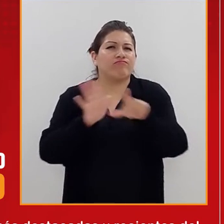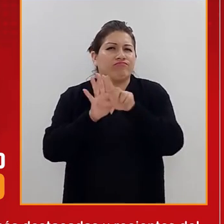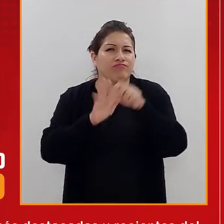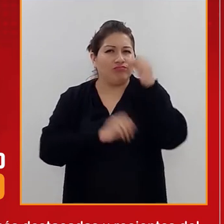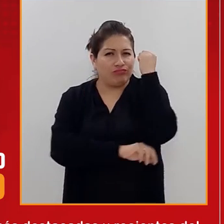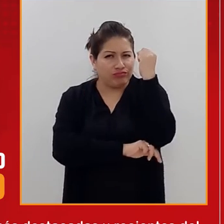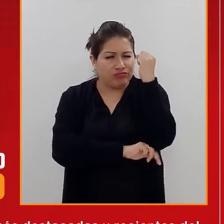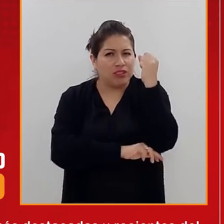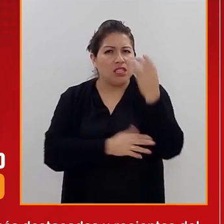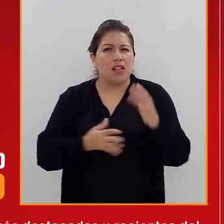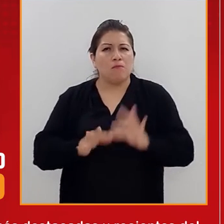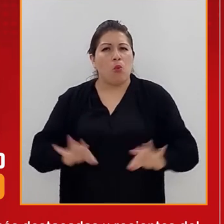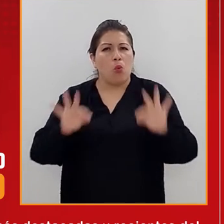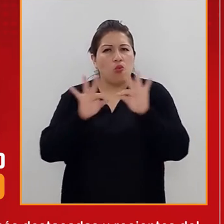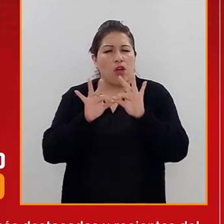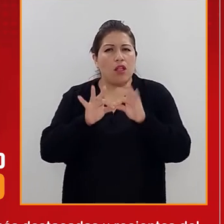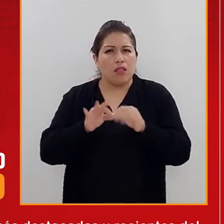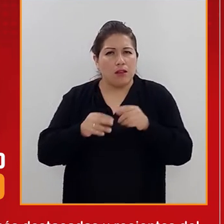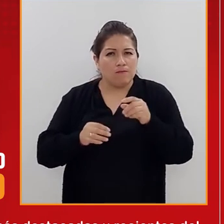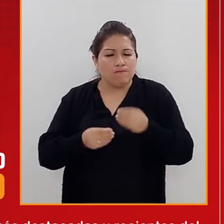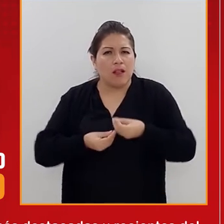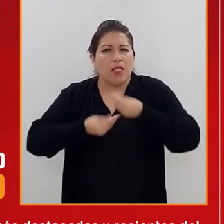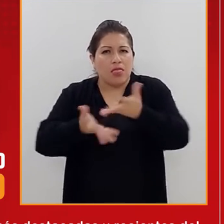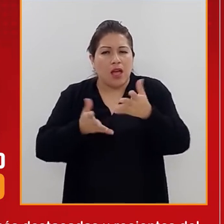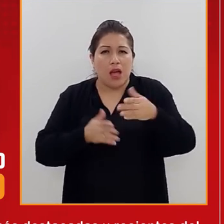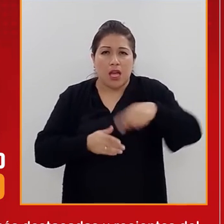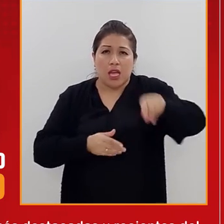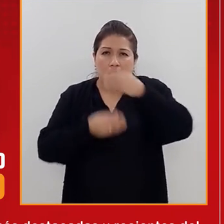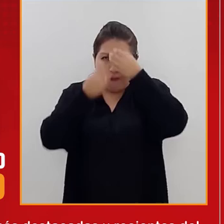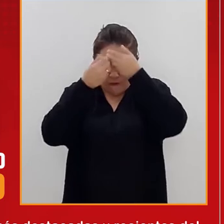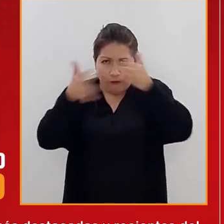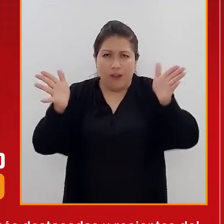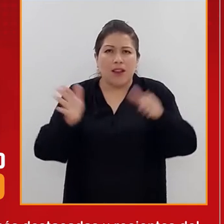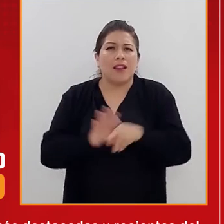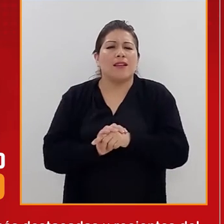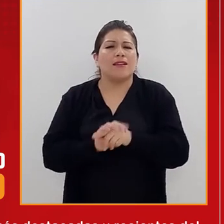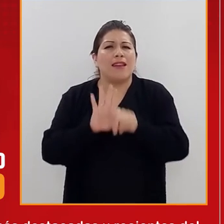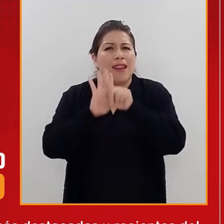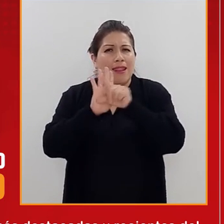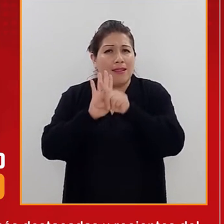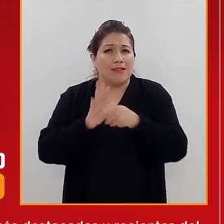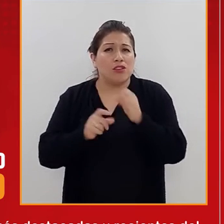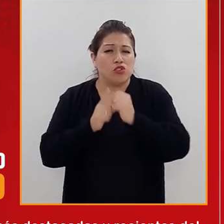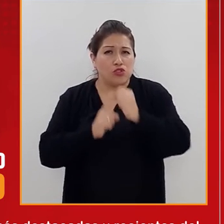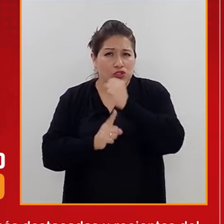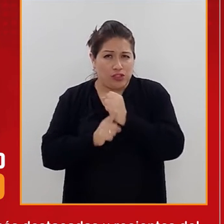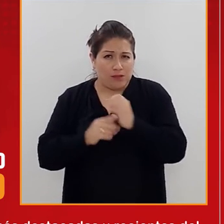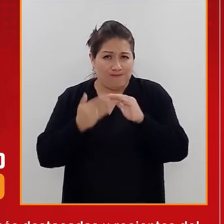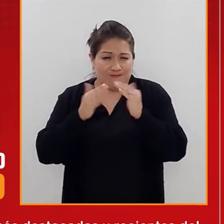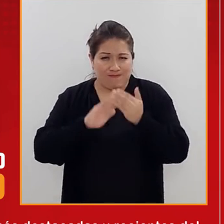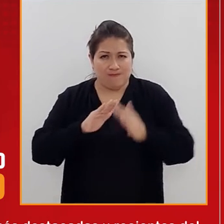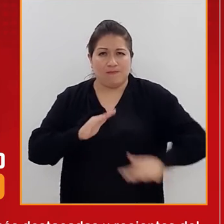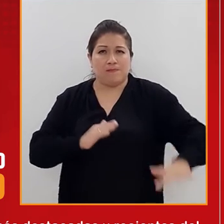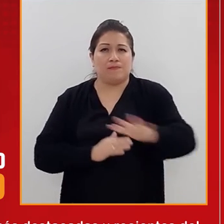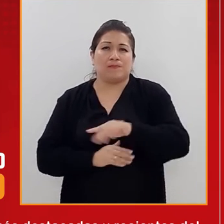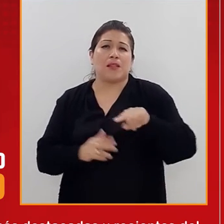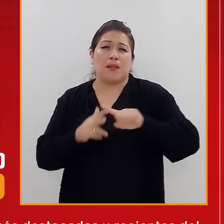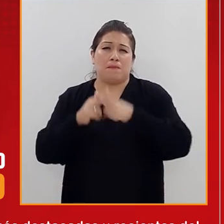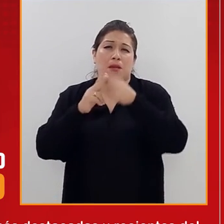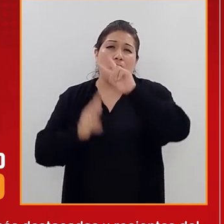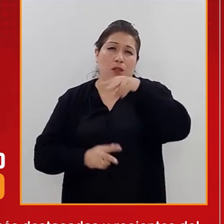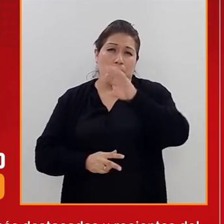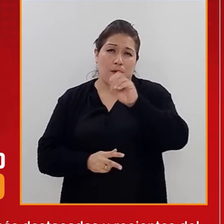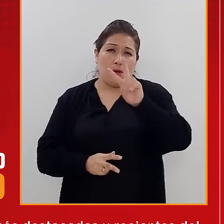del enfoque de derechos y el aporte de las ciencias sociales sobre cómo entender la discapacidad. A comienzos del